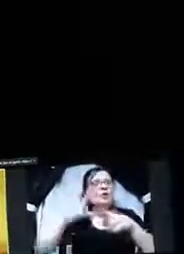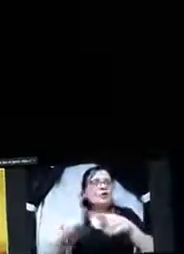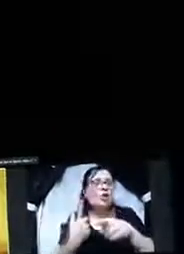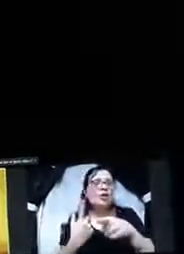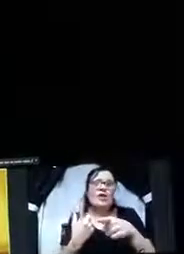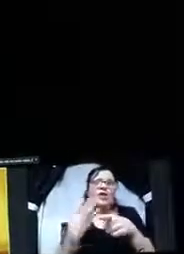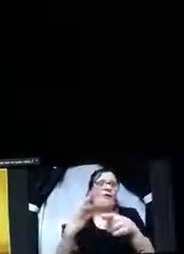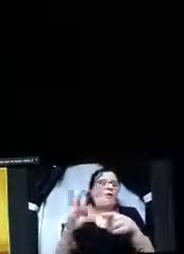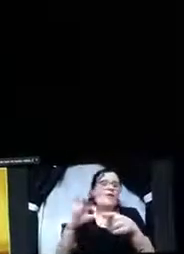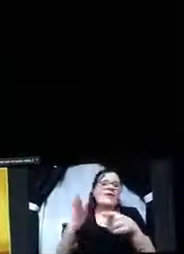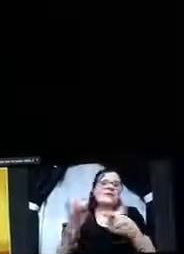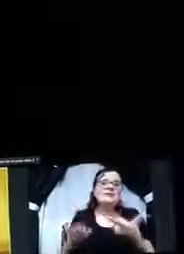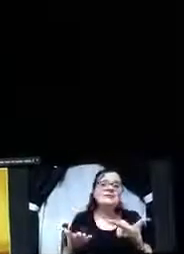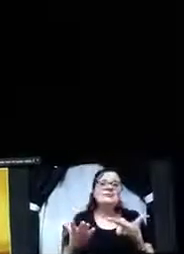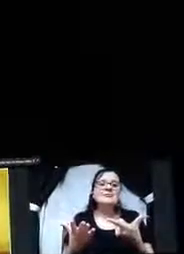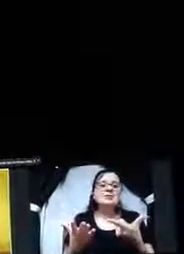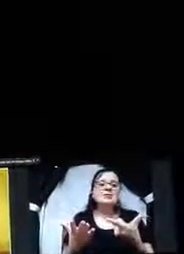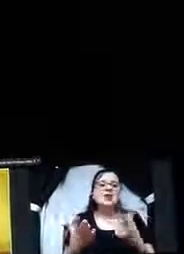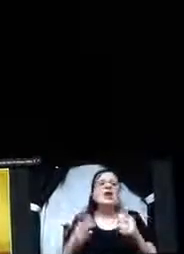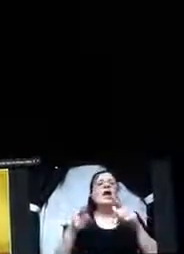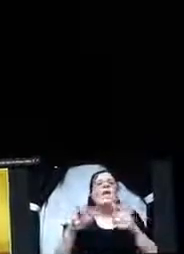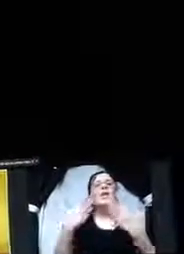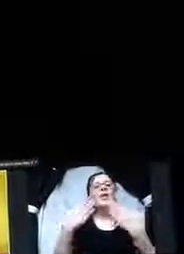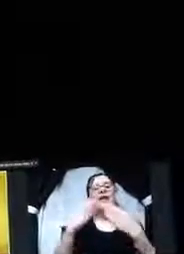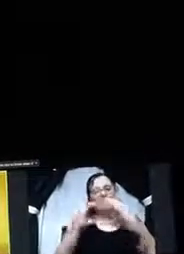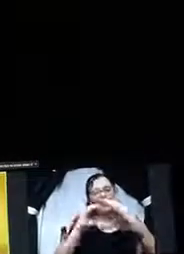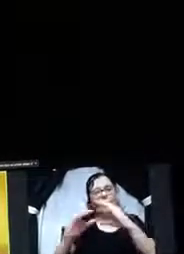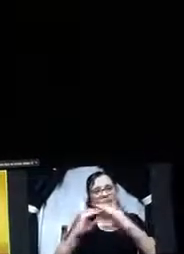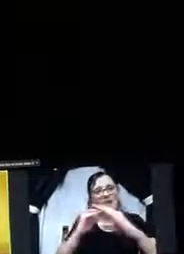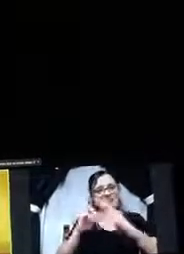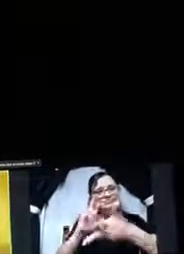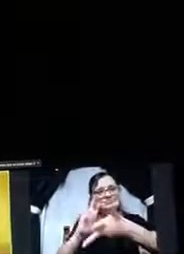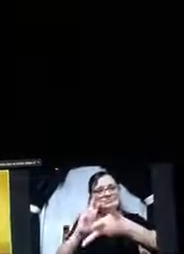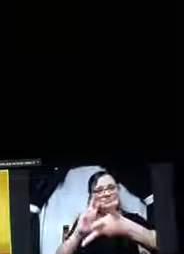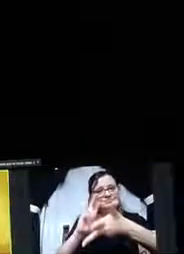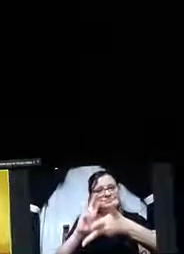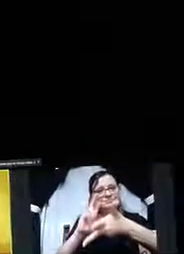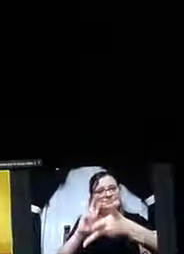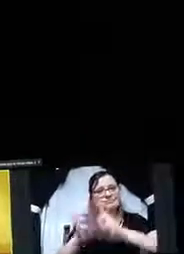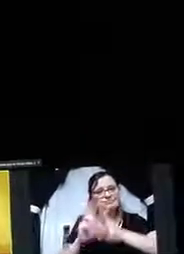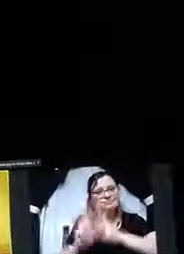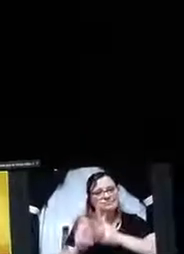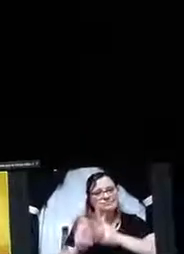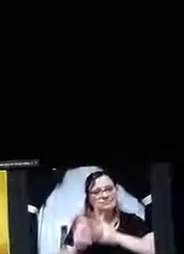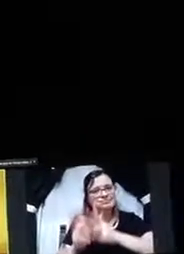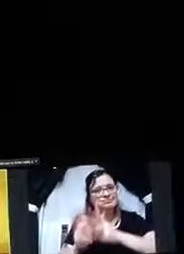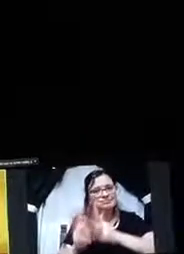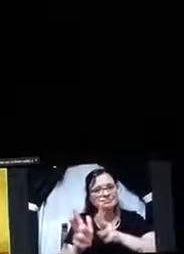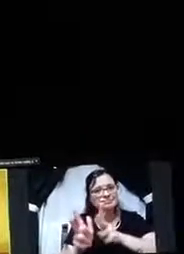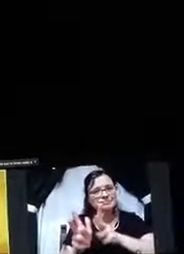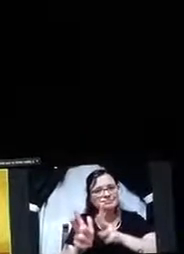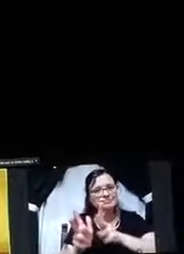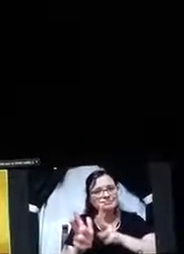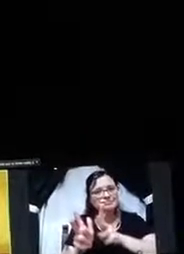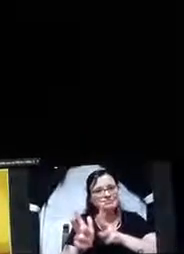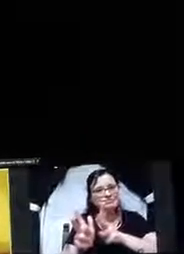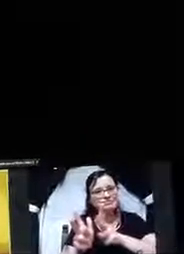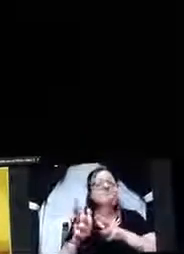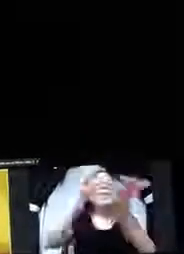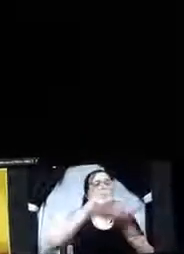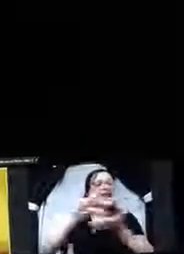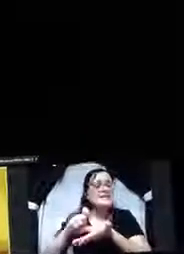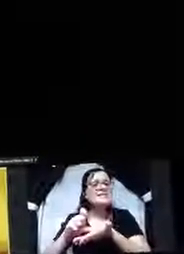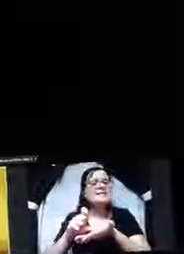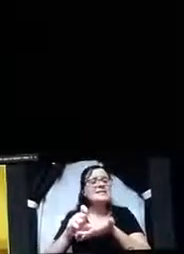de lado y que a mí me parece que incluso hay planteos en determinados países